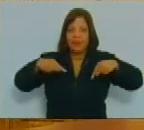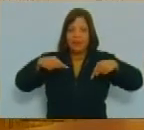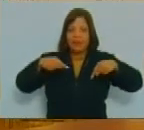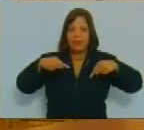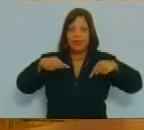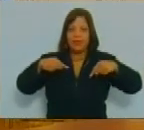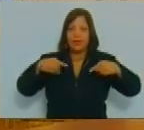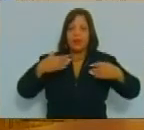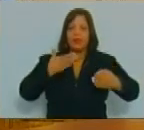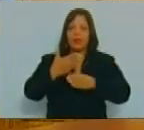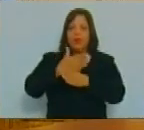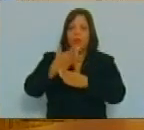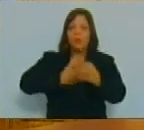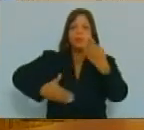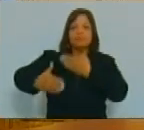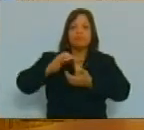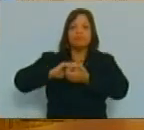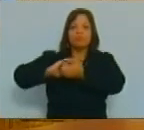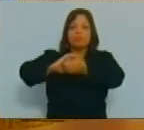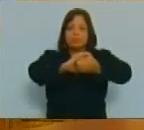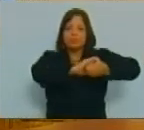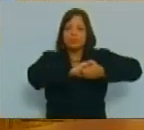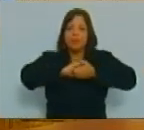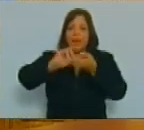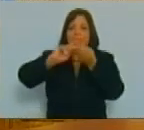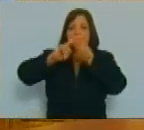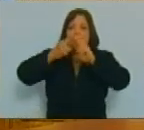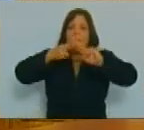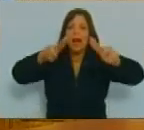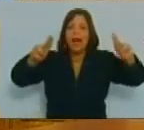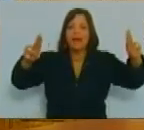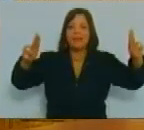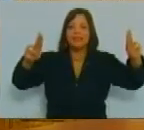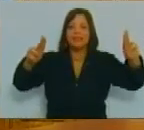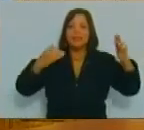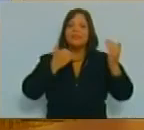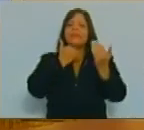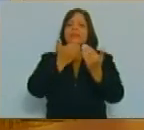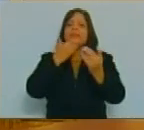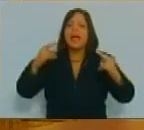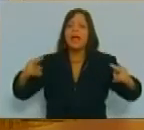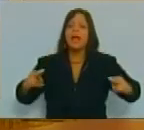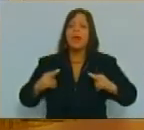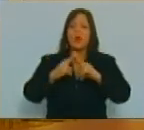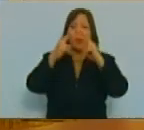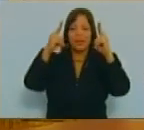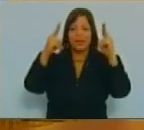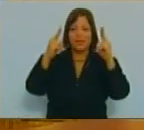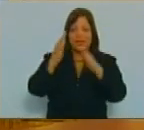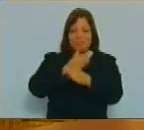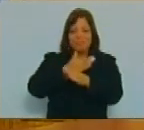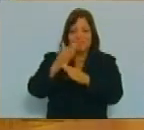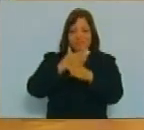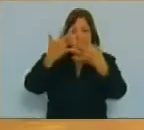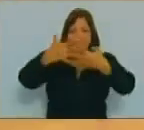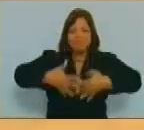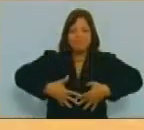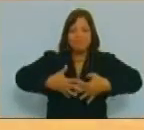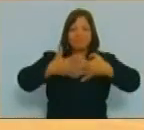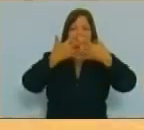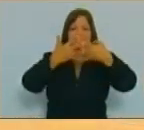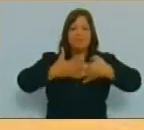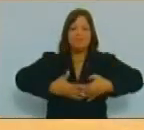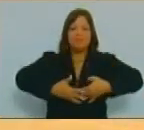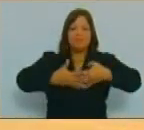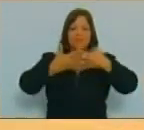de convivencia solidaria de paz de proximidad de encuentro que sea la